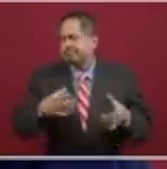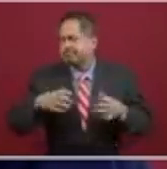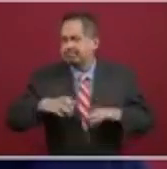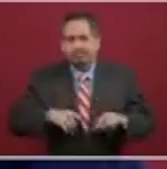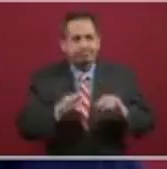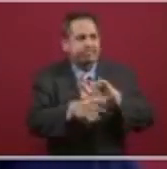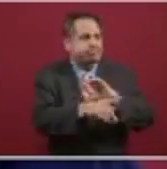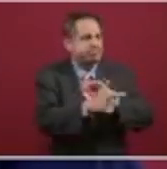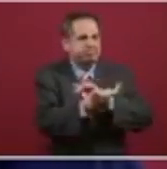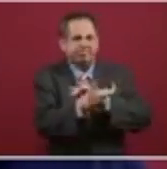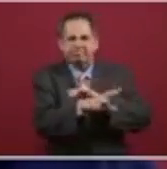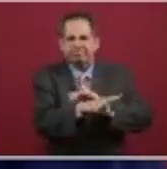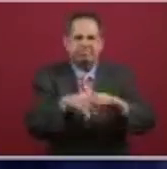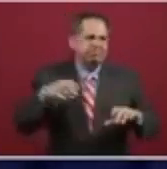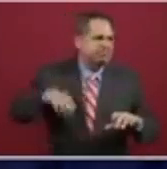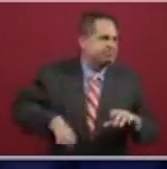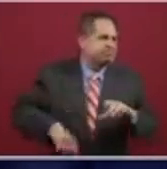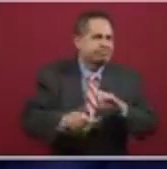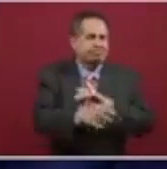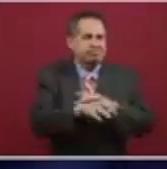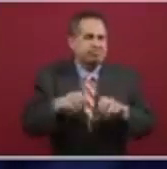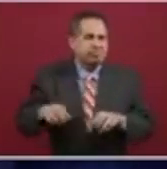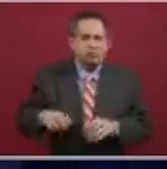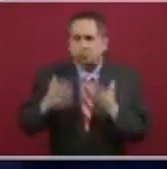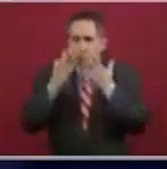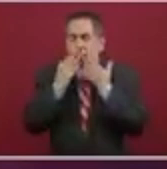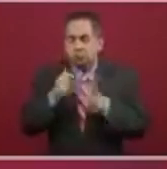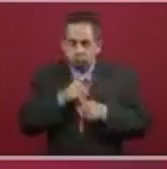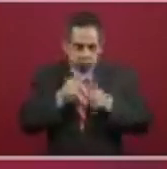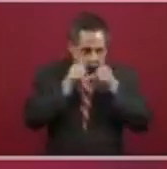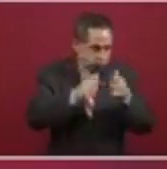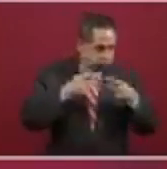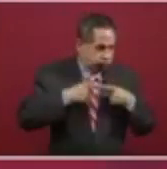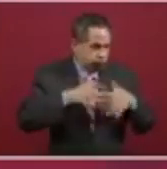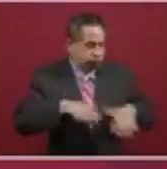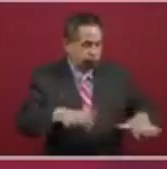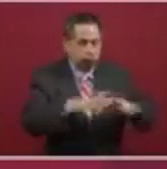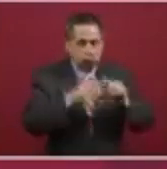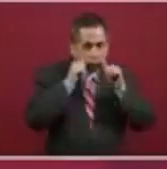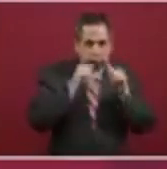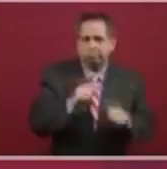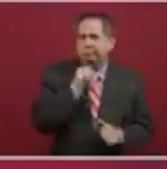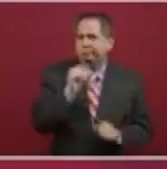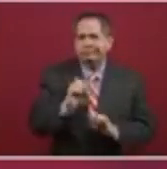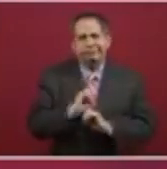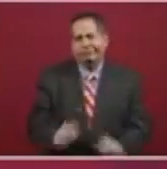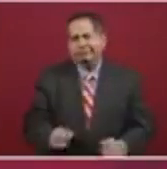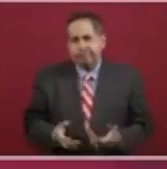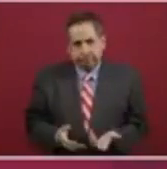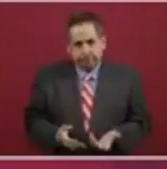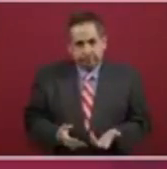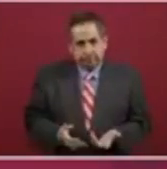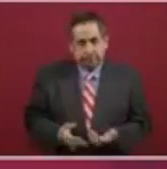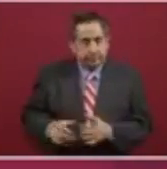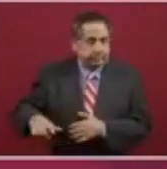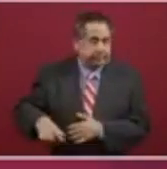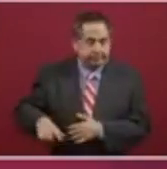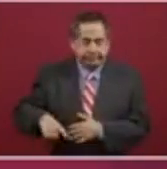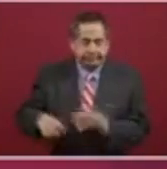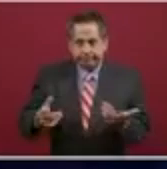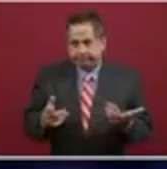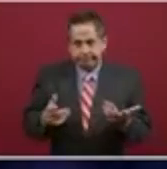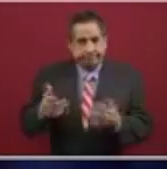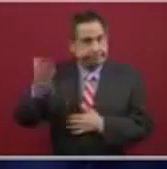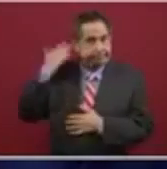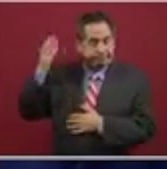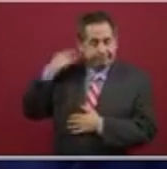y no atendieron las necesidades del pueblo. El gobierno no